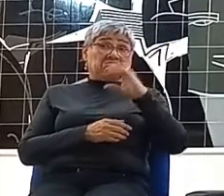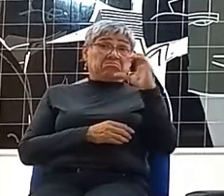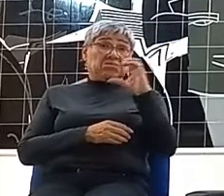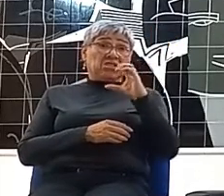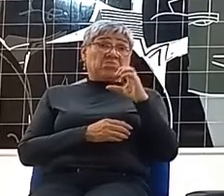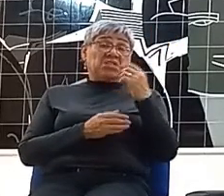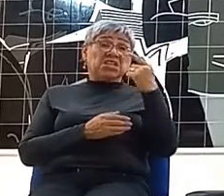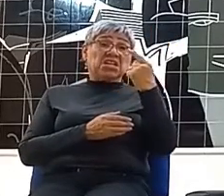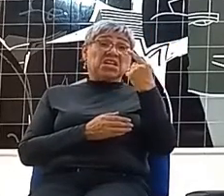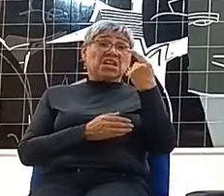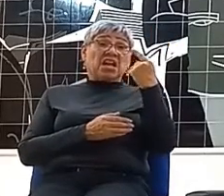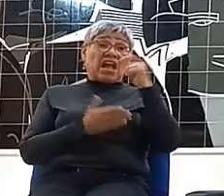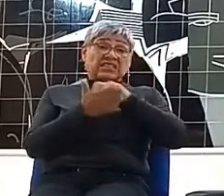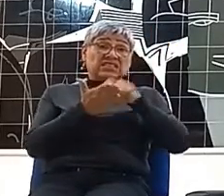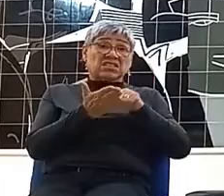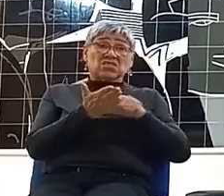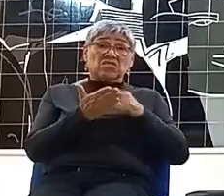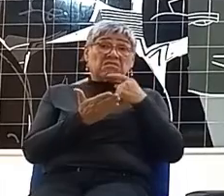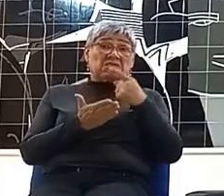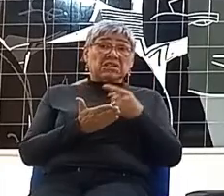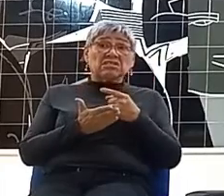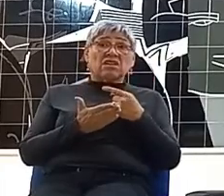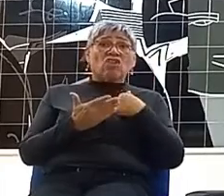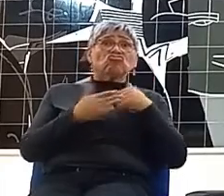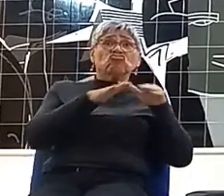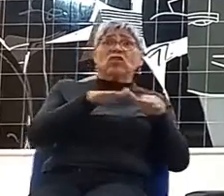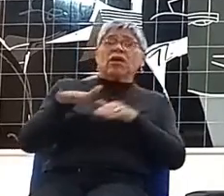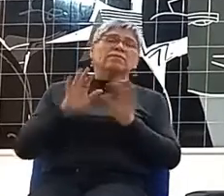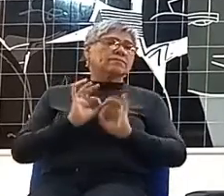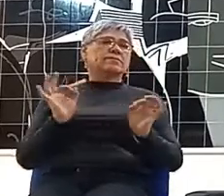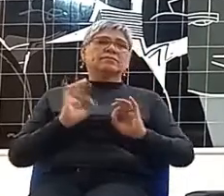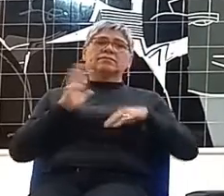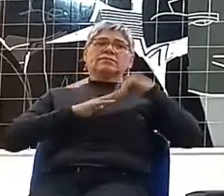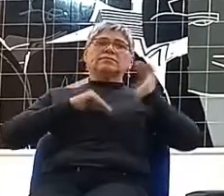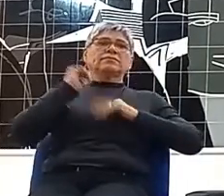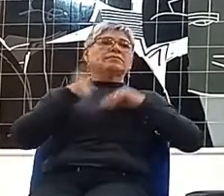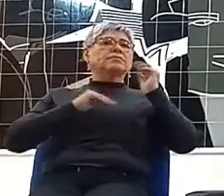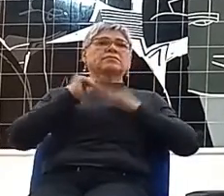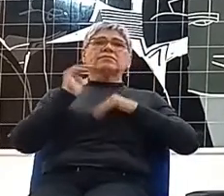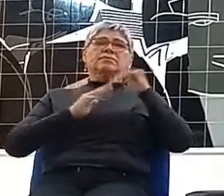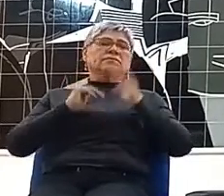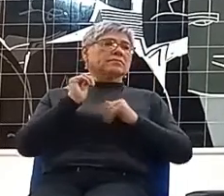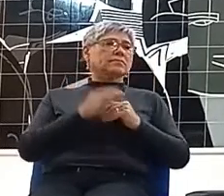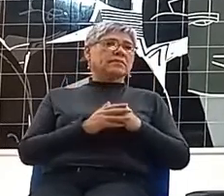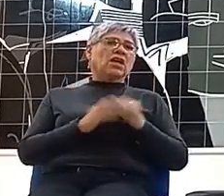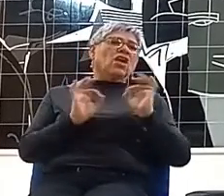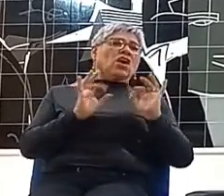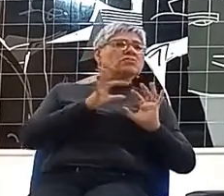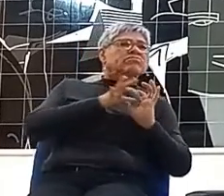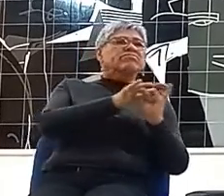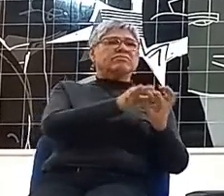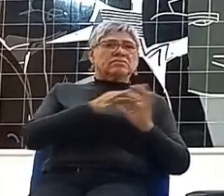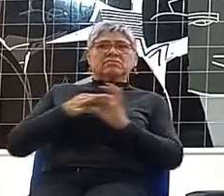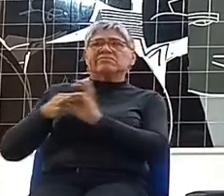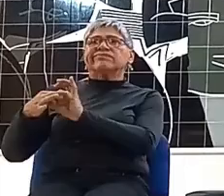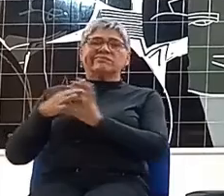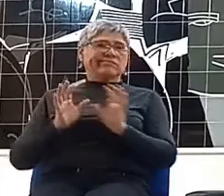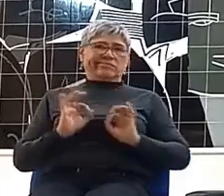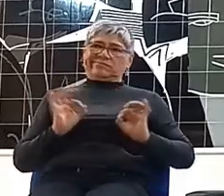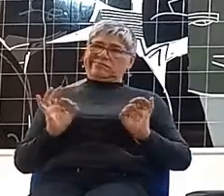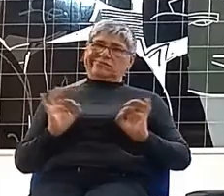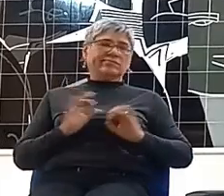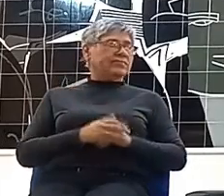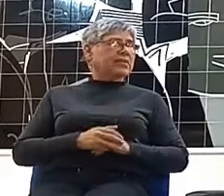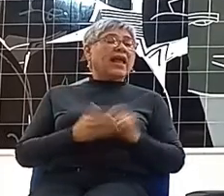escritores no suelen tomar partido, ni se les advierte alguna afiliación política que defiendan,